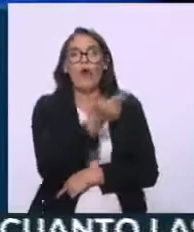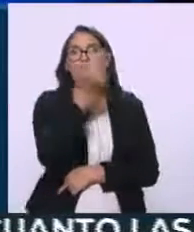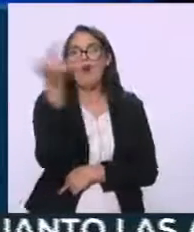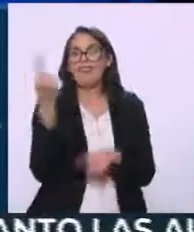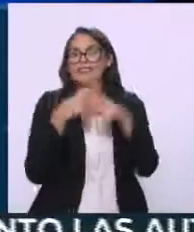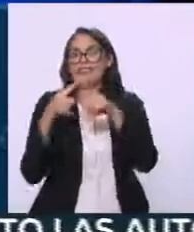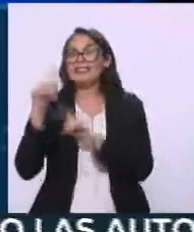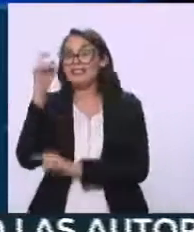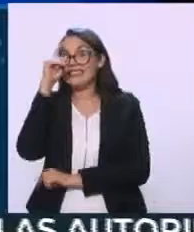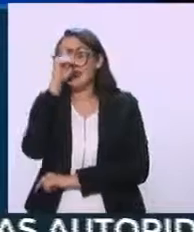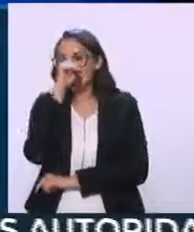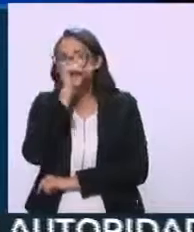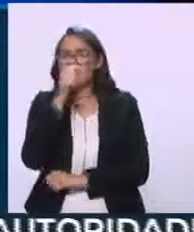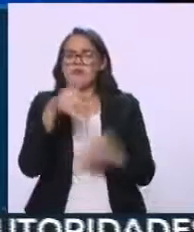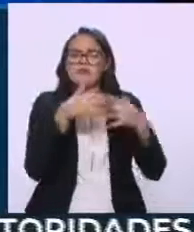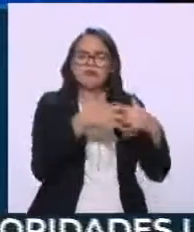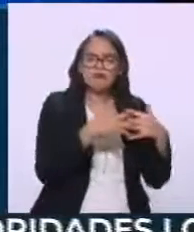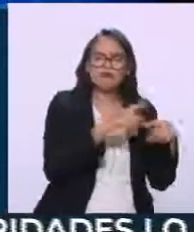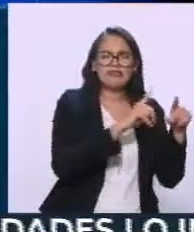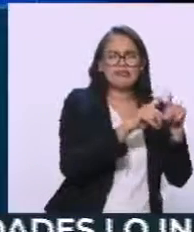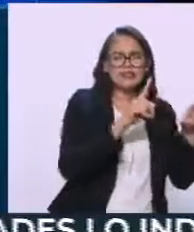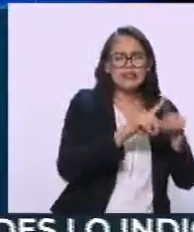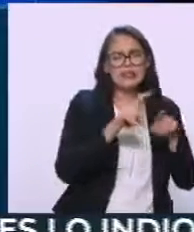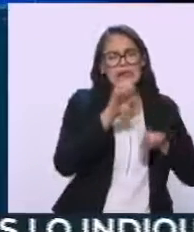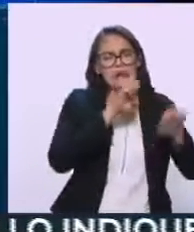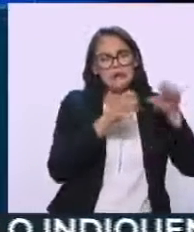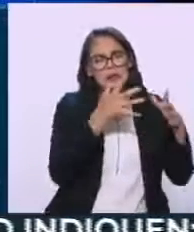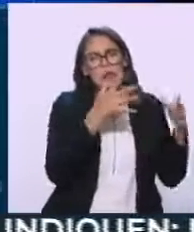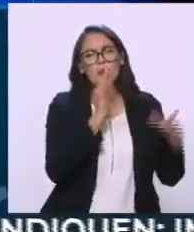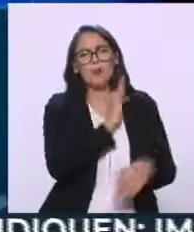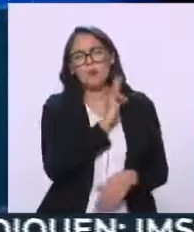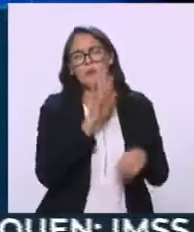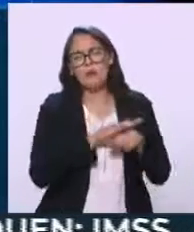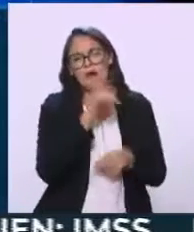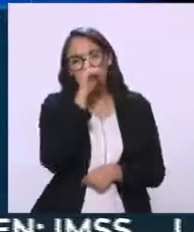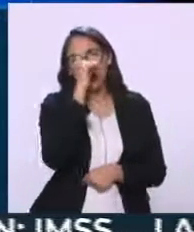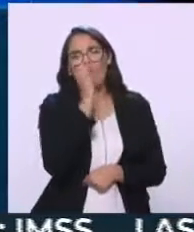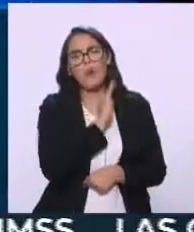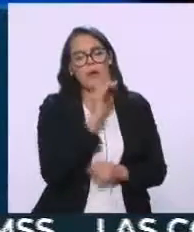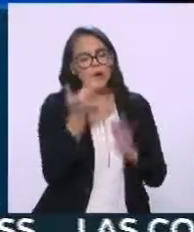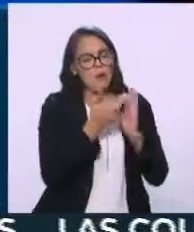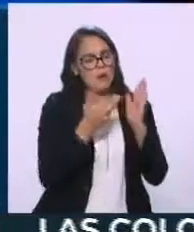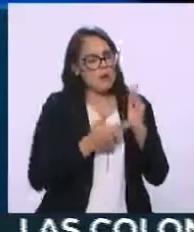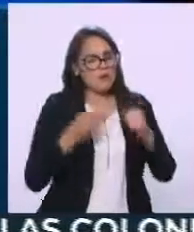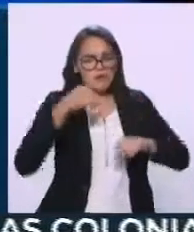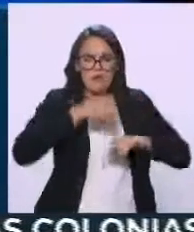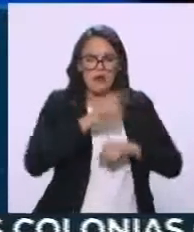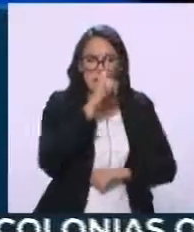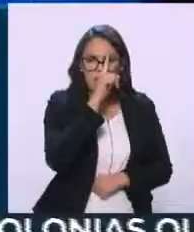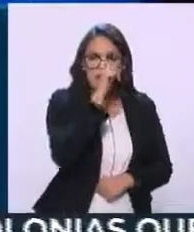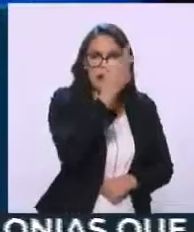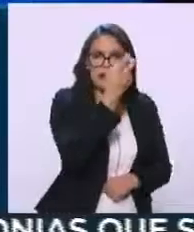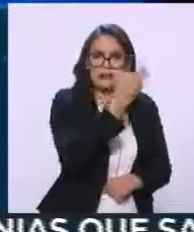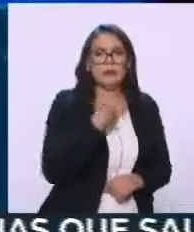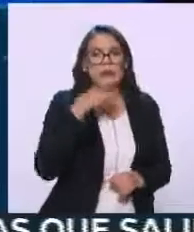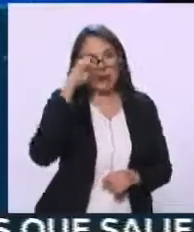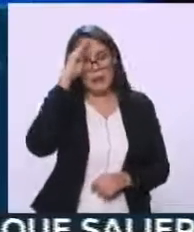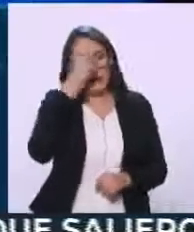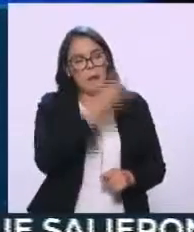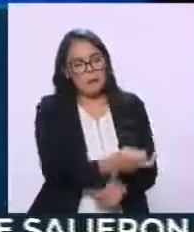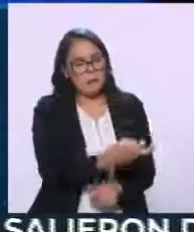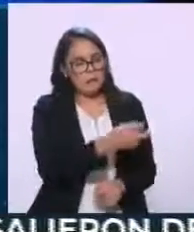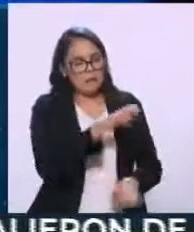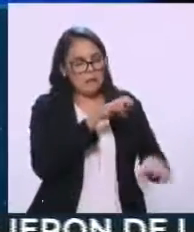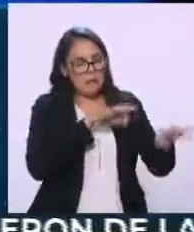industria, la maquila, puede hacerlo con los protocolos debidos. Yo creo que esa es la industria a que a mí menos me preocupa,